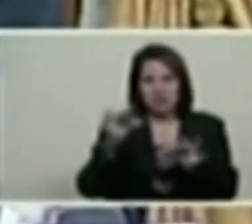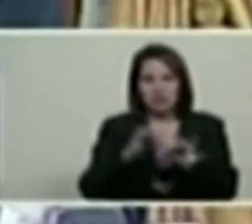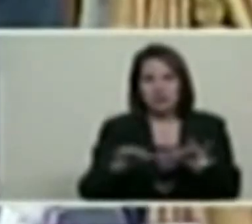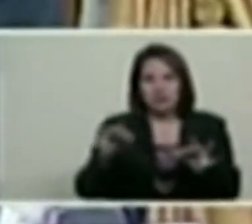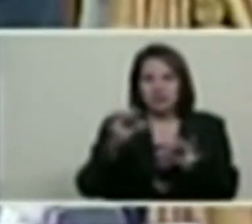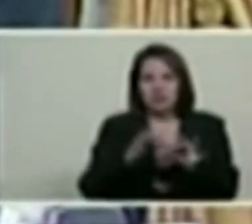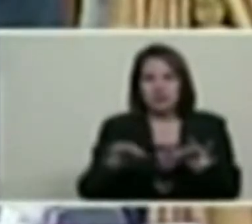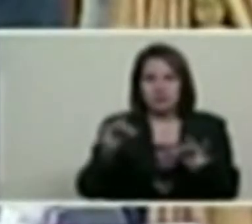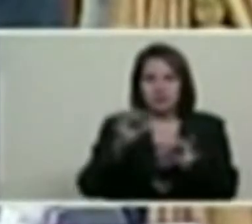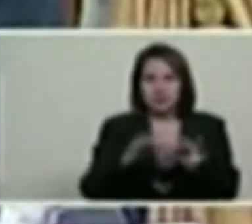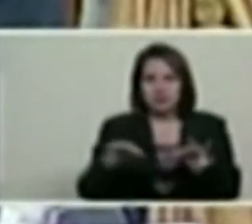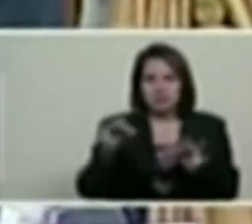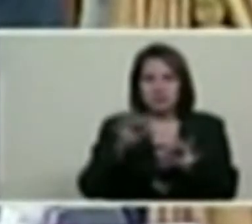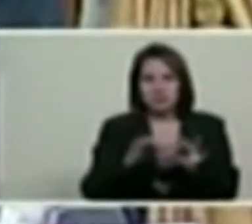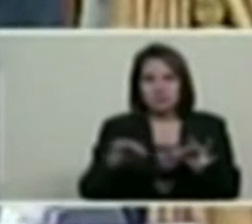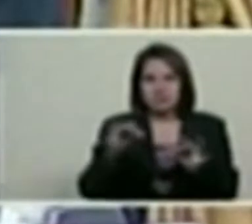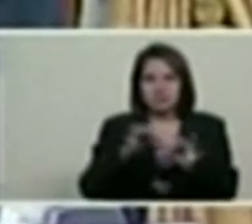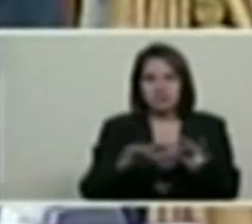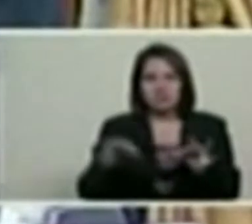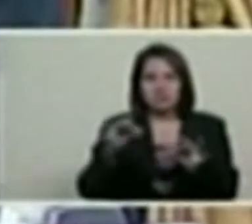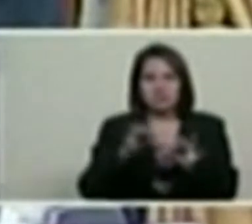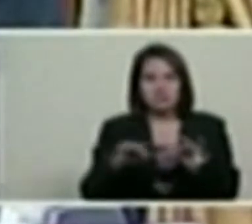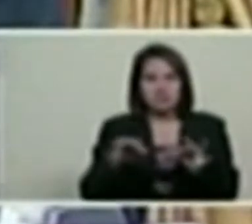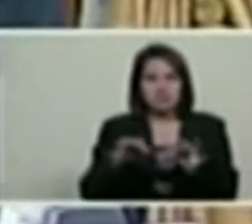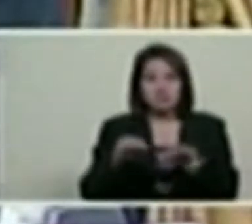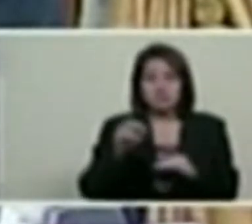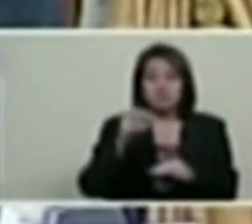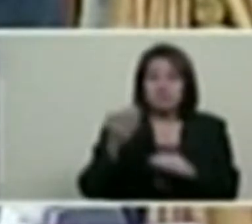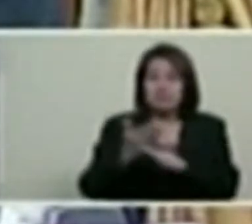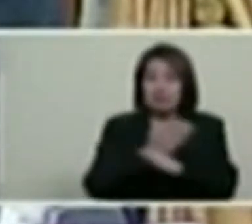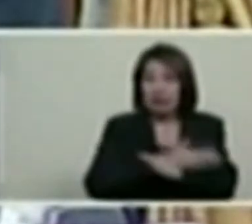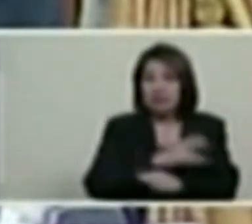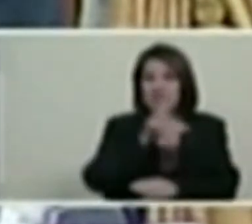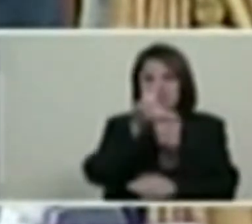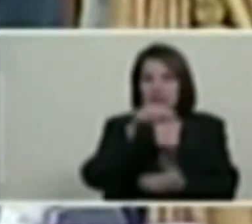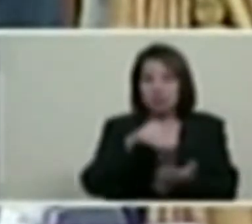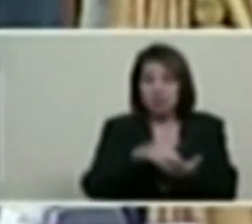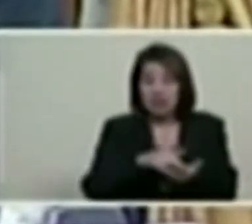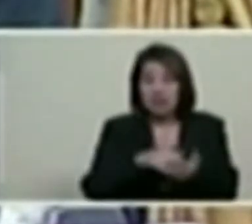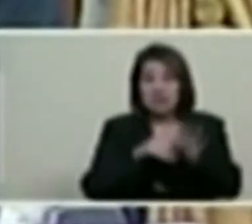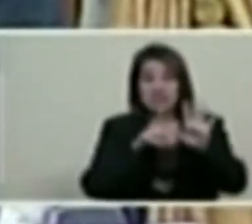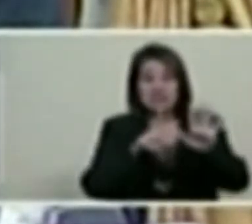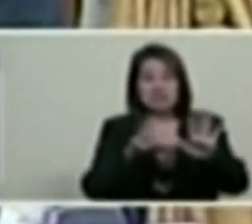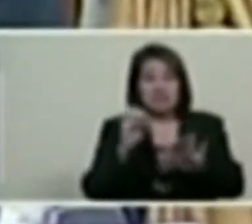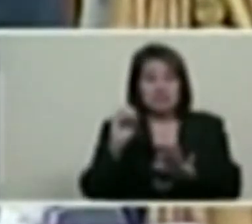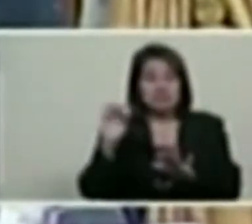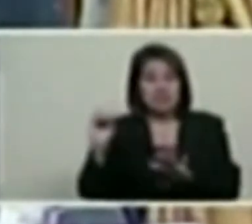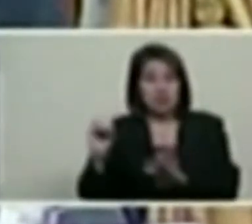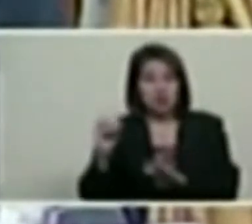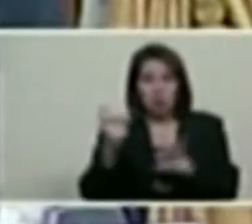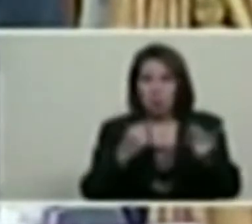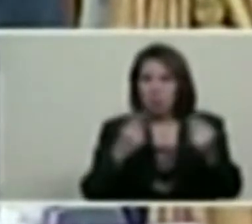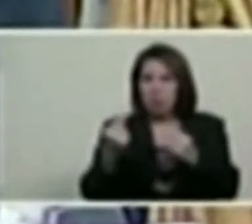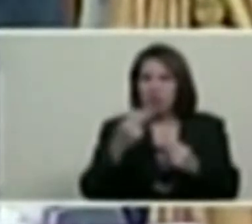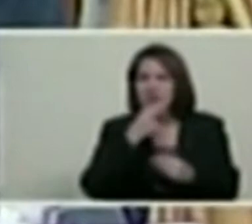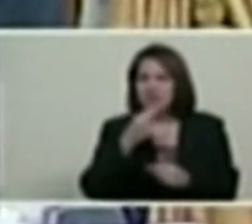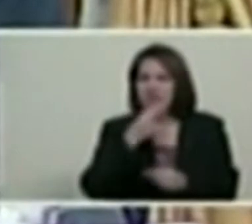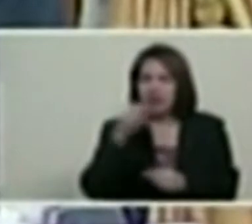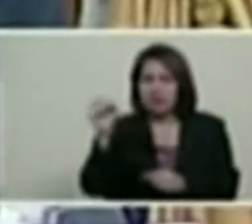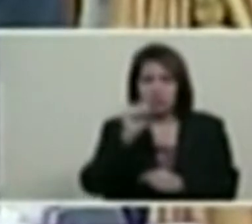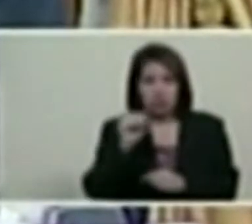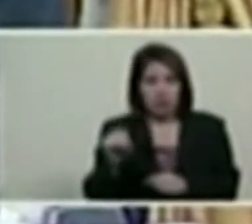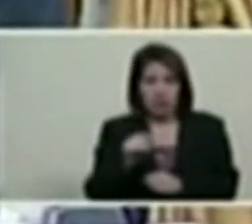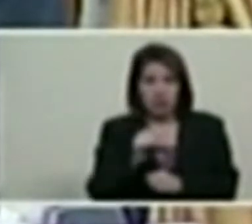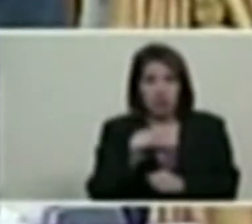ingreso apenas alcanza para tres kilos de carne según el gobernante el nuevo sueldo equivale a medio metro cripto moneda con la que busca eludir sanciones